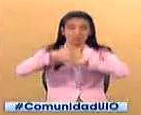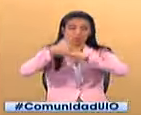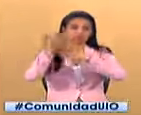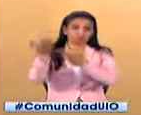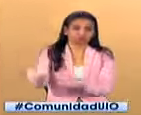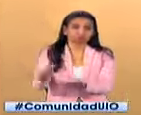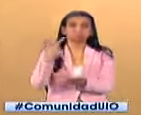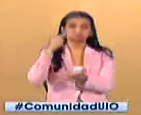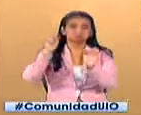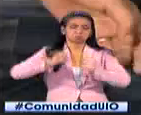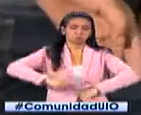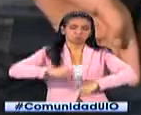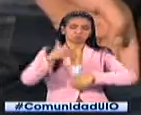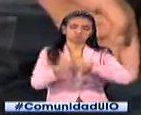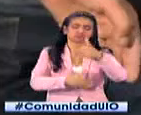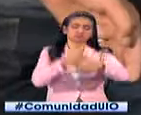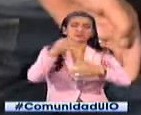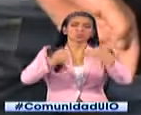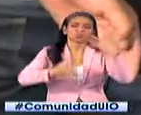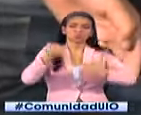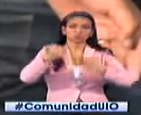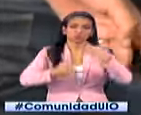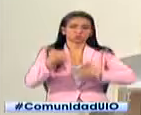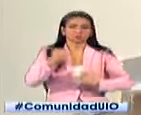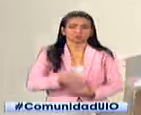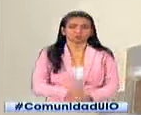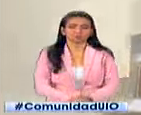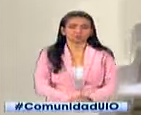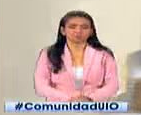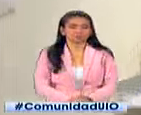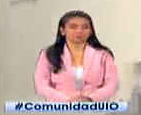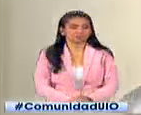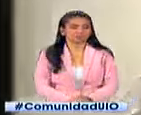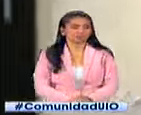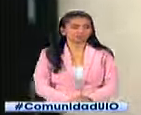de las autoridades para su respectiva audiencia de juzgamiento. Informó Javier Gallo.